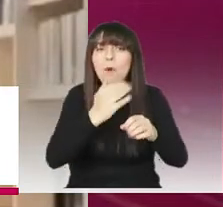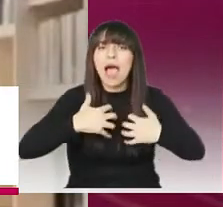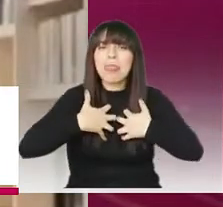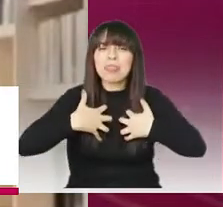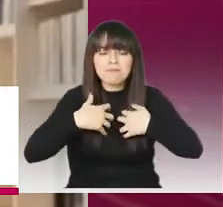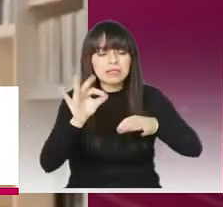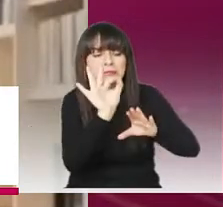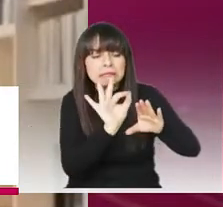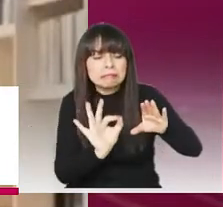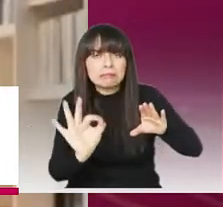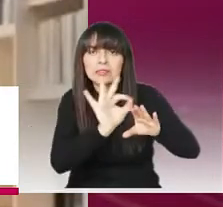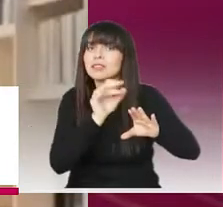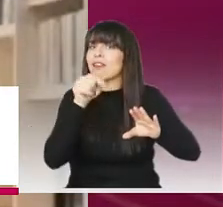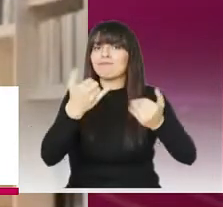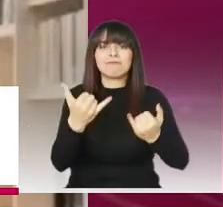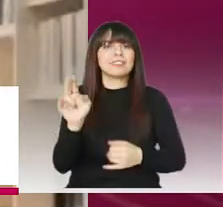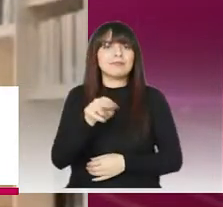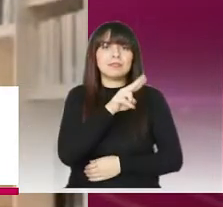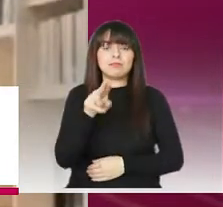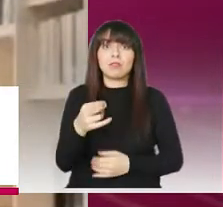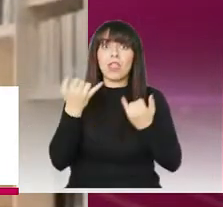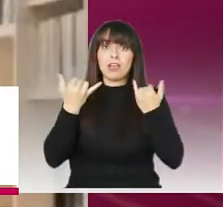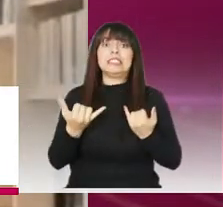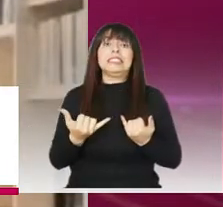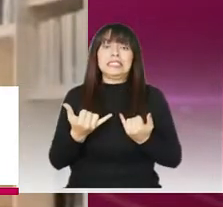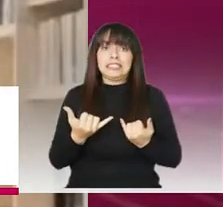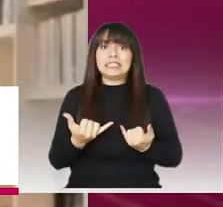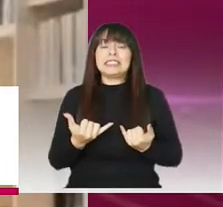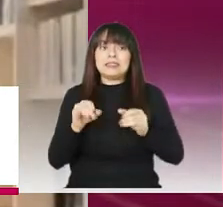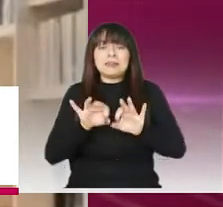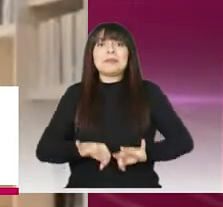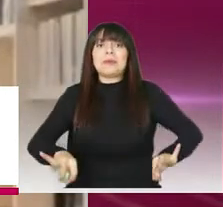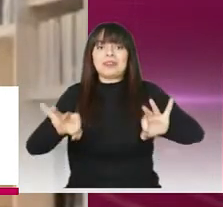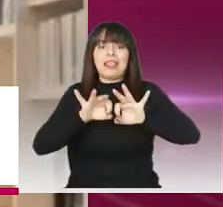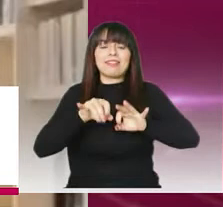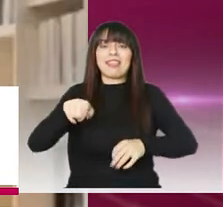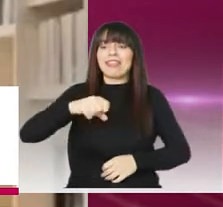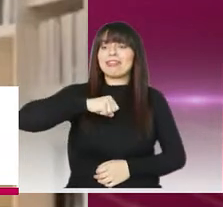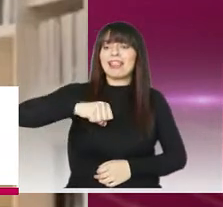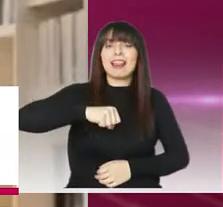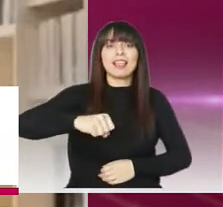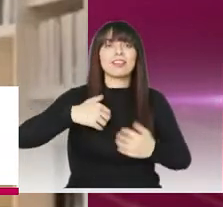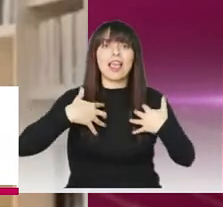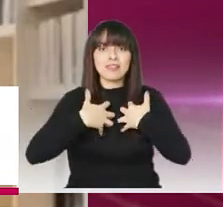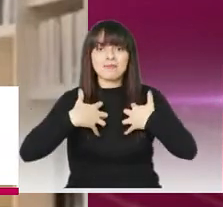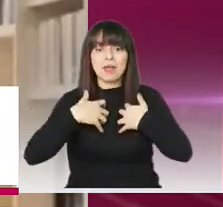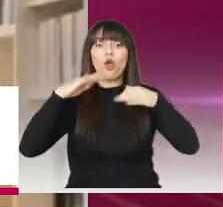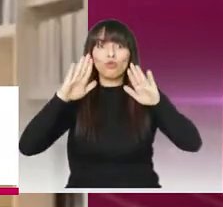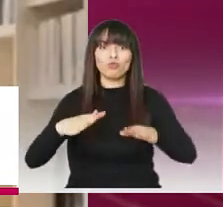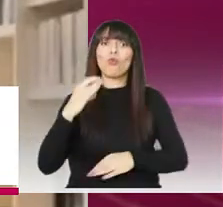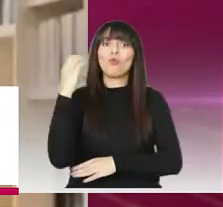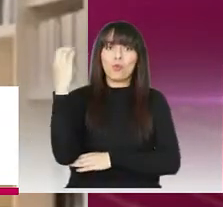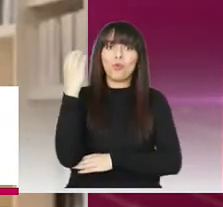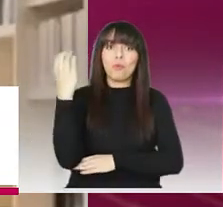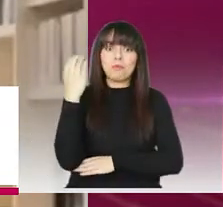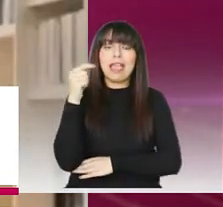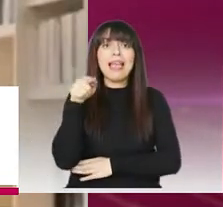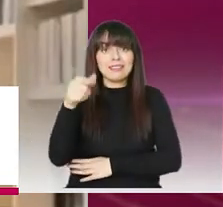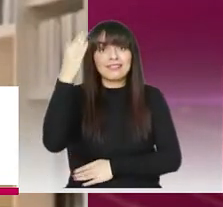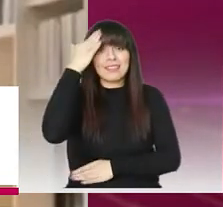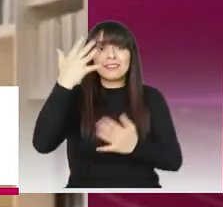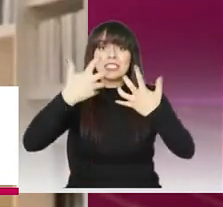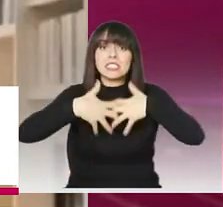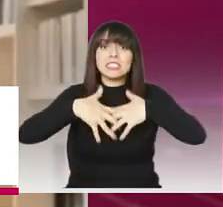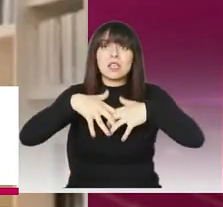al frente en la defensa de los derechos de los animales en nuestro país, en una industria cada vez más consciente de